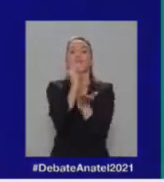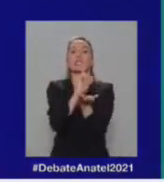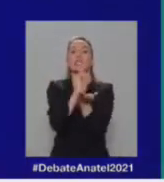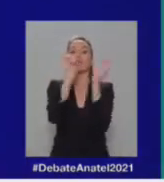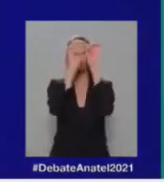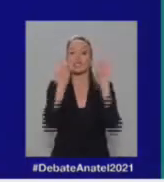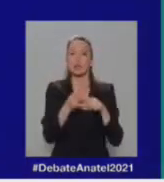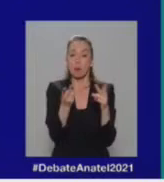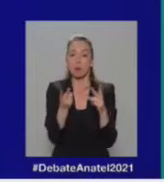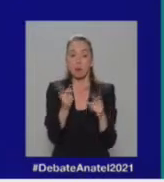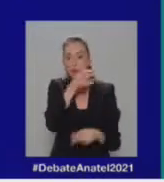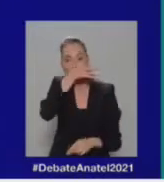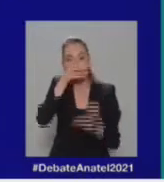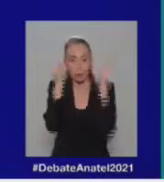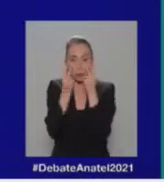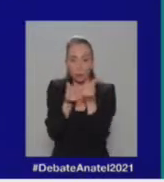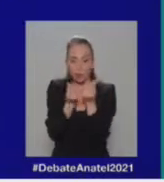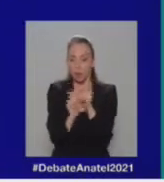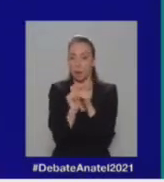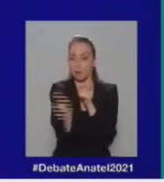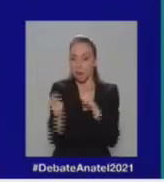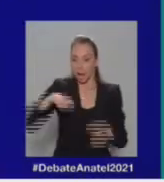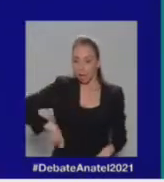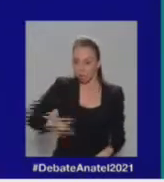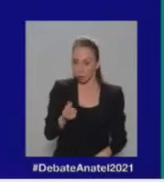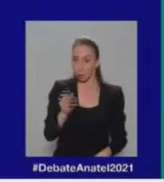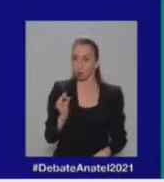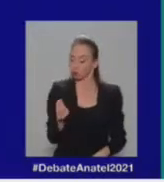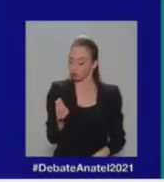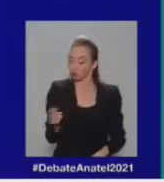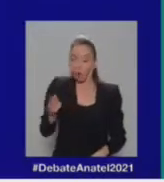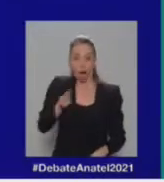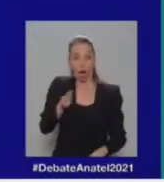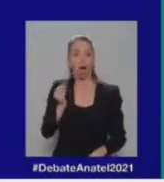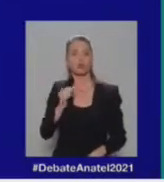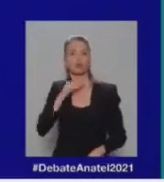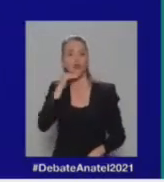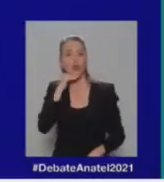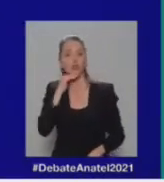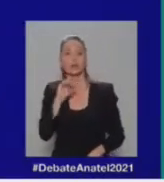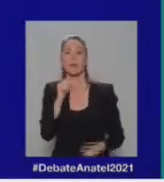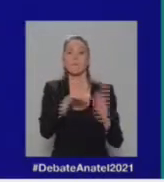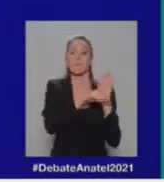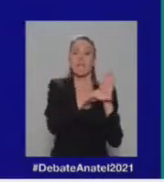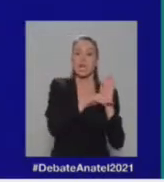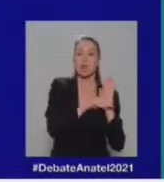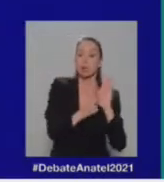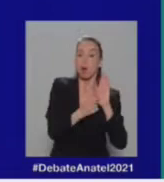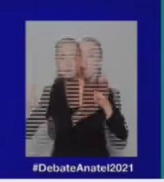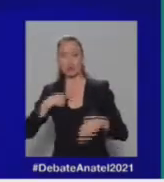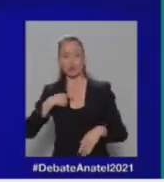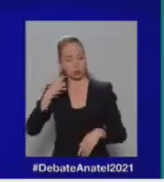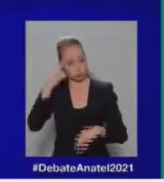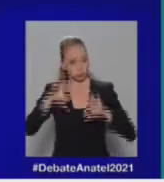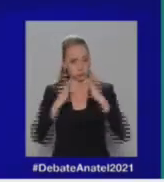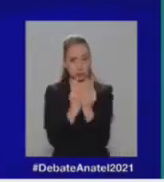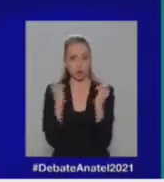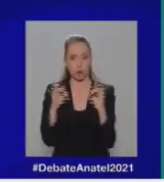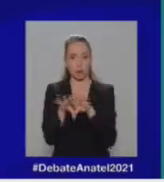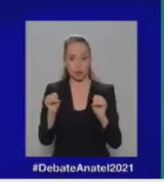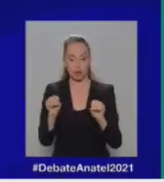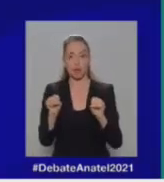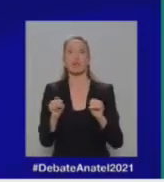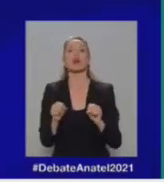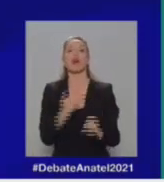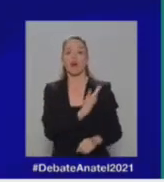medios internacionales. Citar a Pinochet en el siglo XXI como ejemplo de democracia, una elección cometida en dictadura, me parece un error.